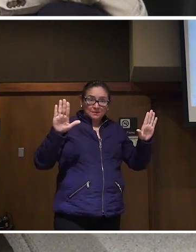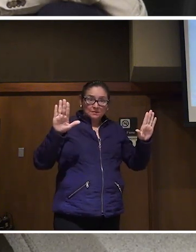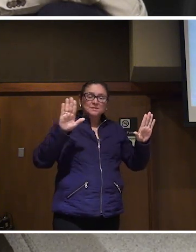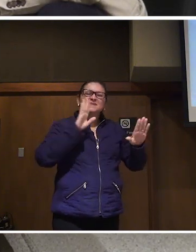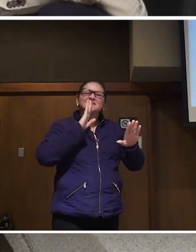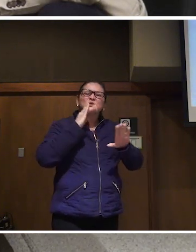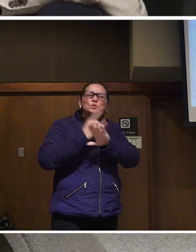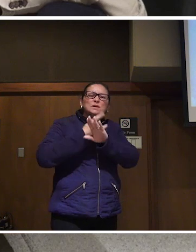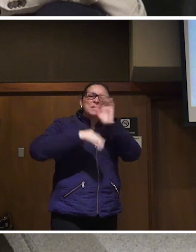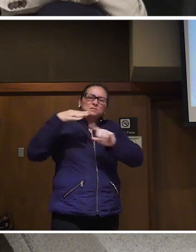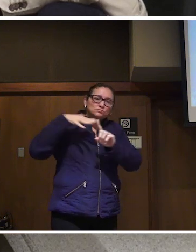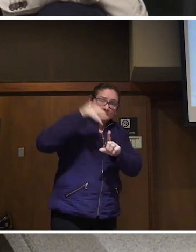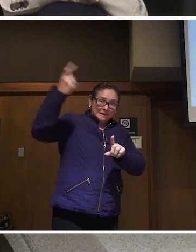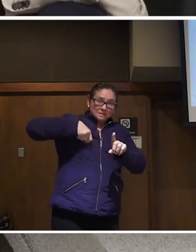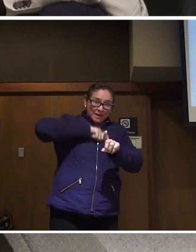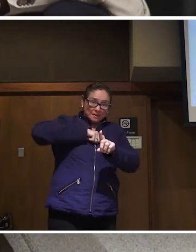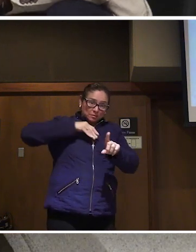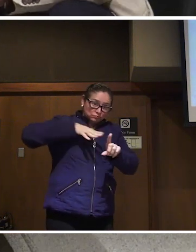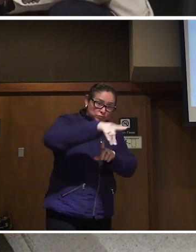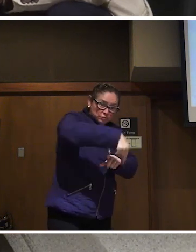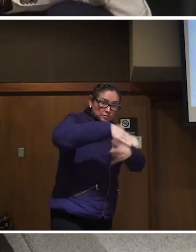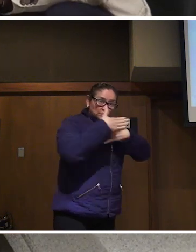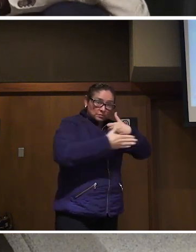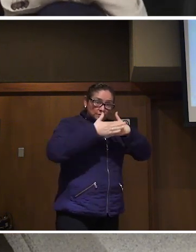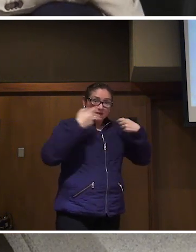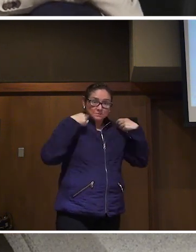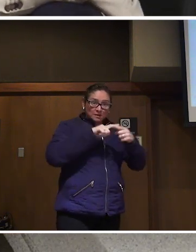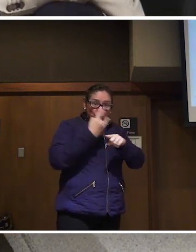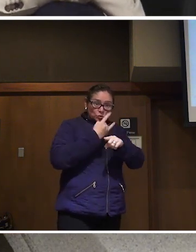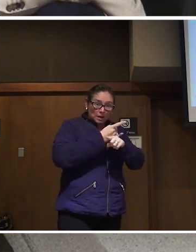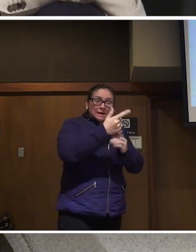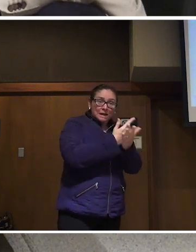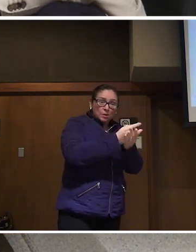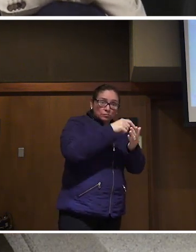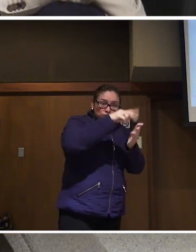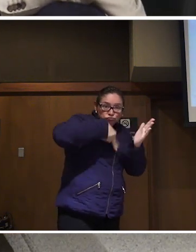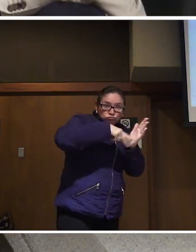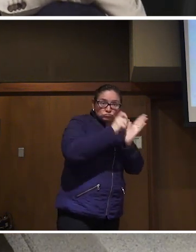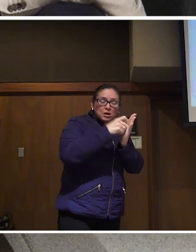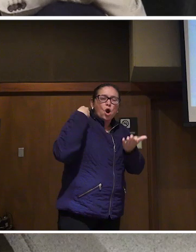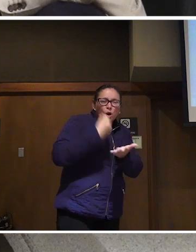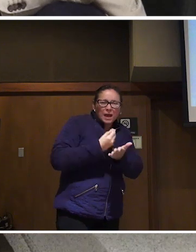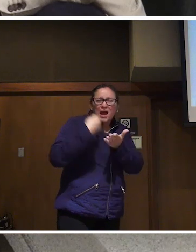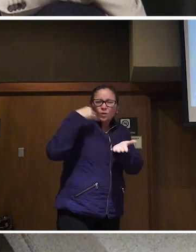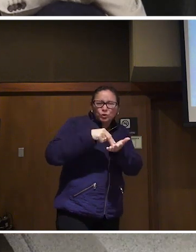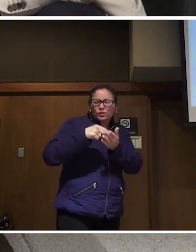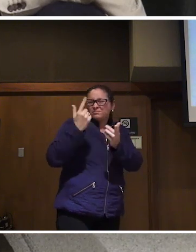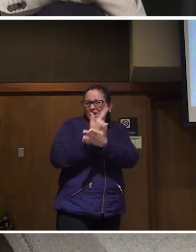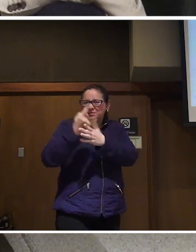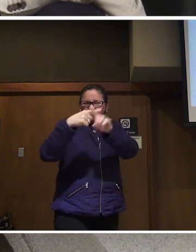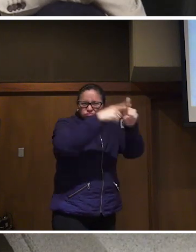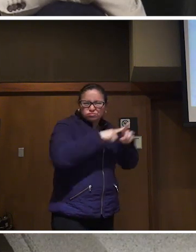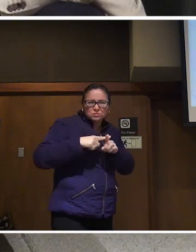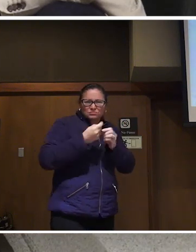En este momento, ¿todos esos libros se escribían en español por la influencia de los